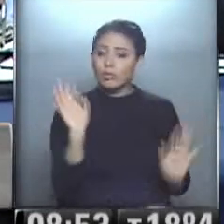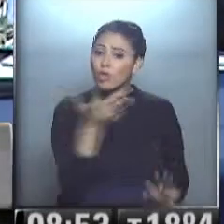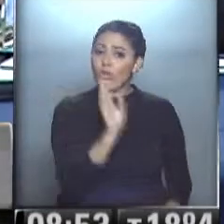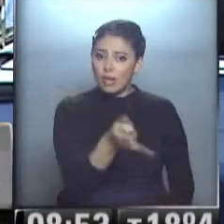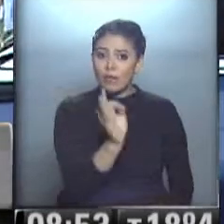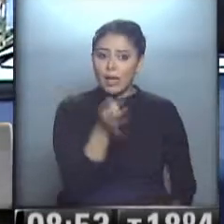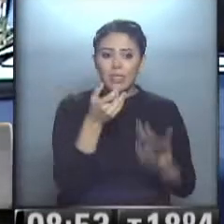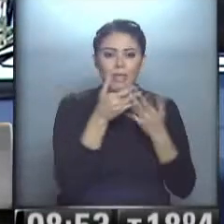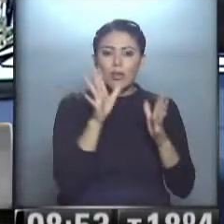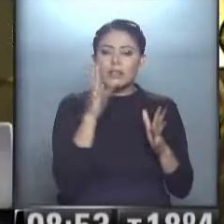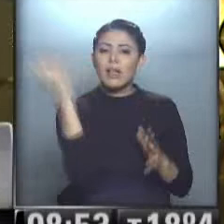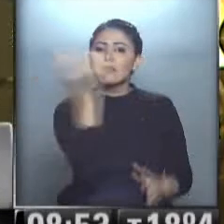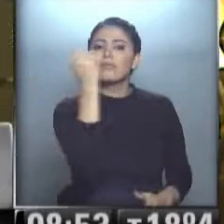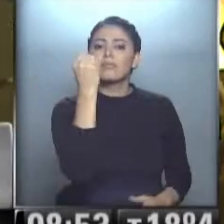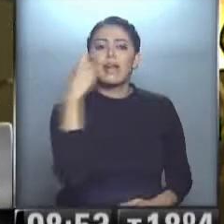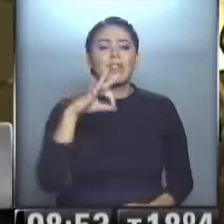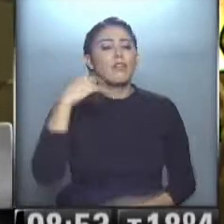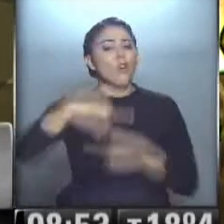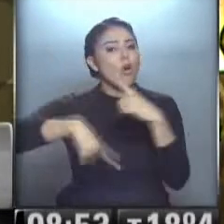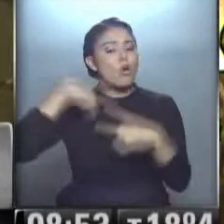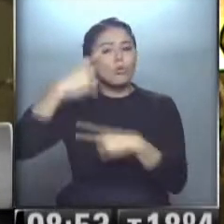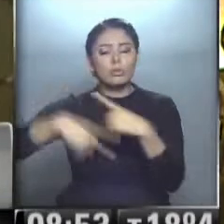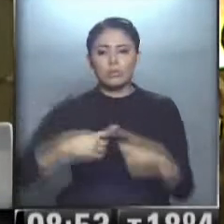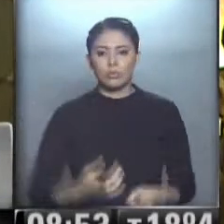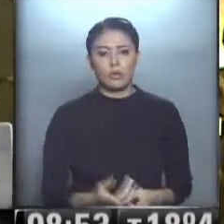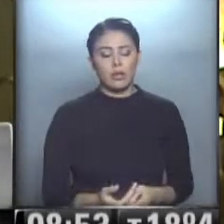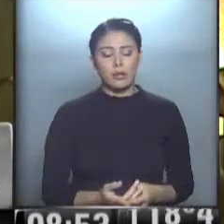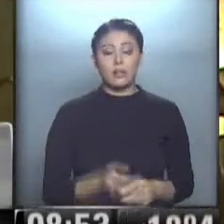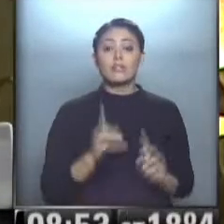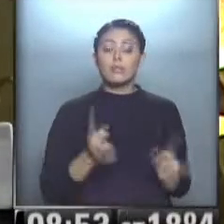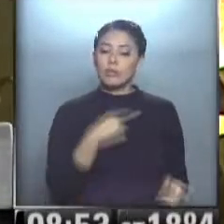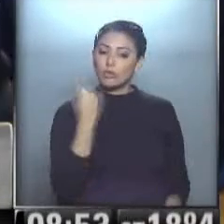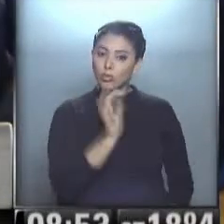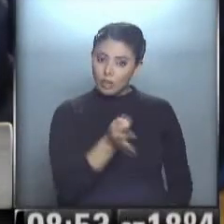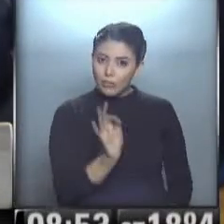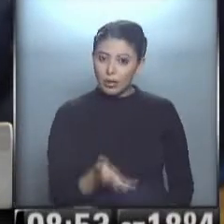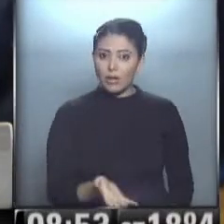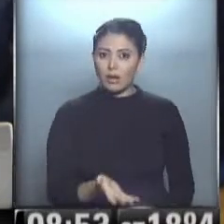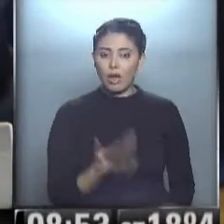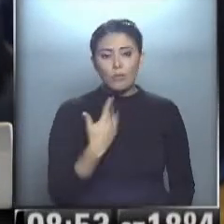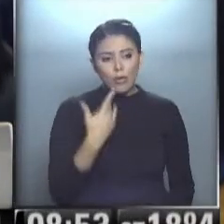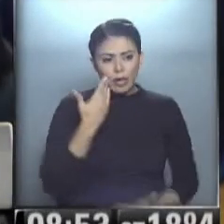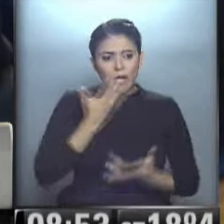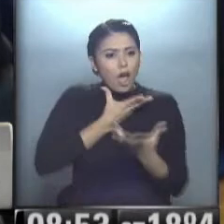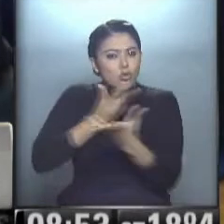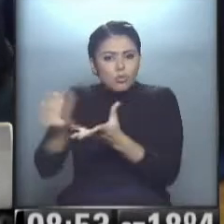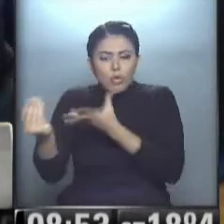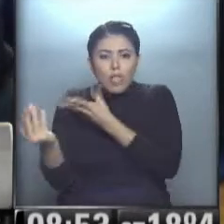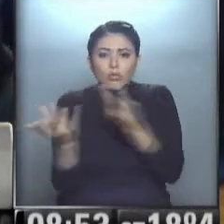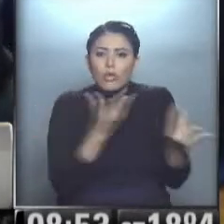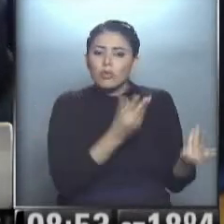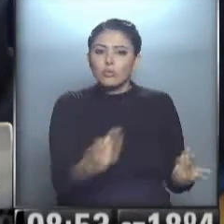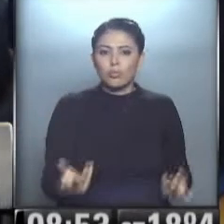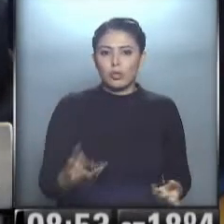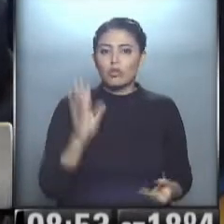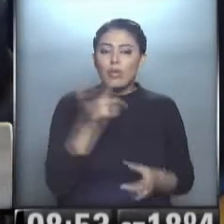democracia es una conquista continua. En ese sentido, sabemos que nos podemos ayudar mutuamente porque la libertad de